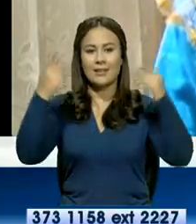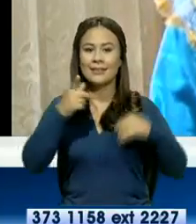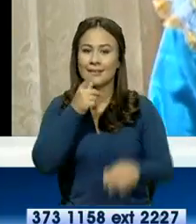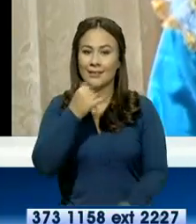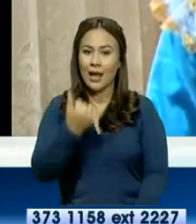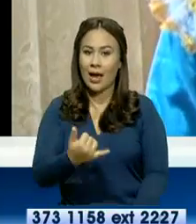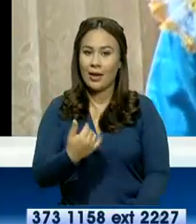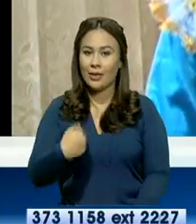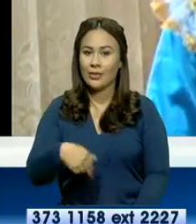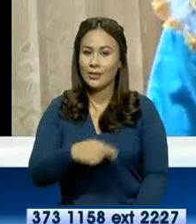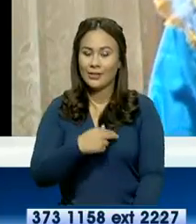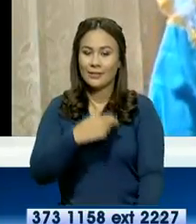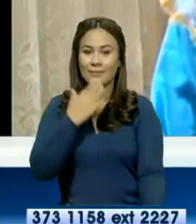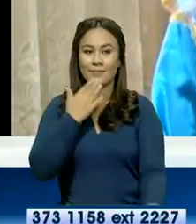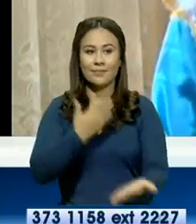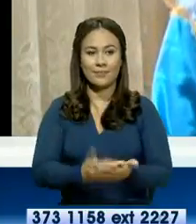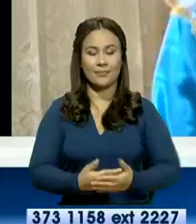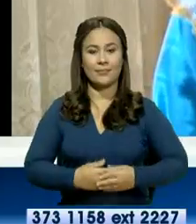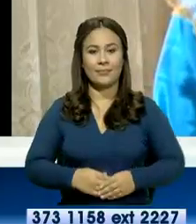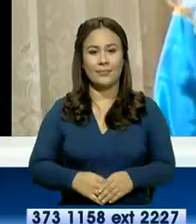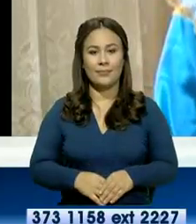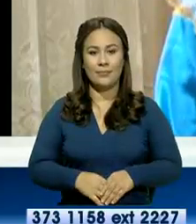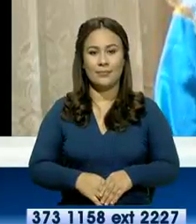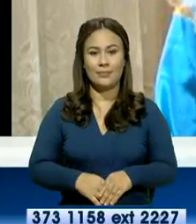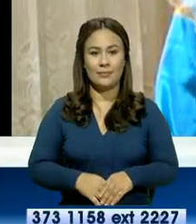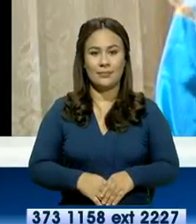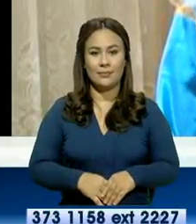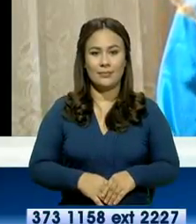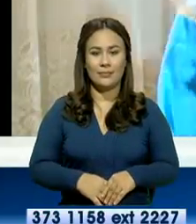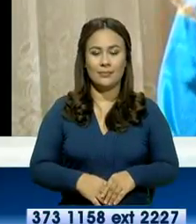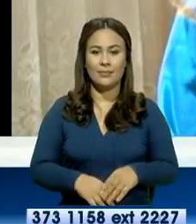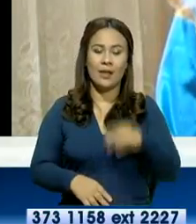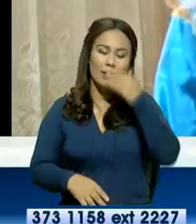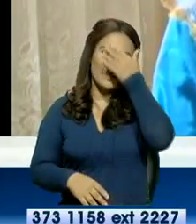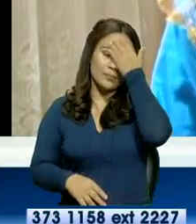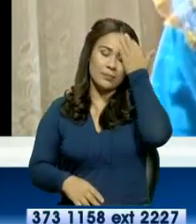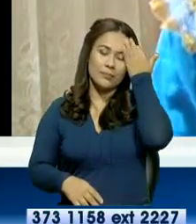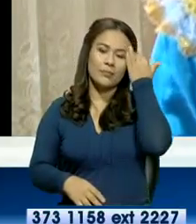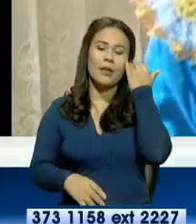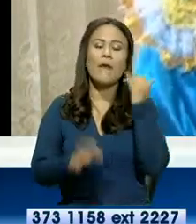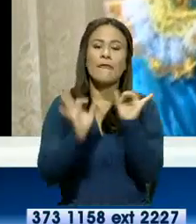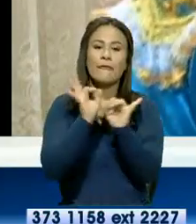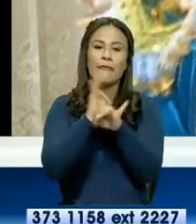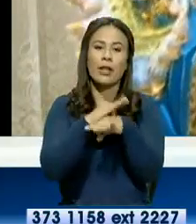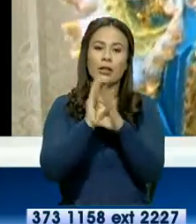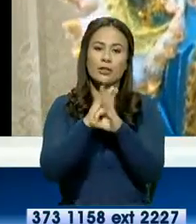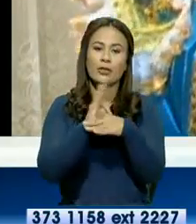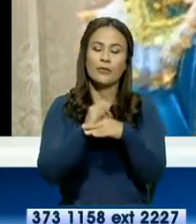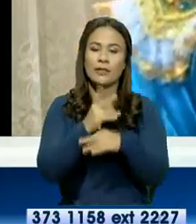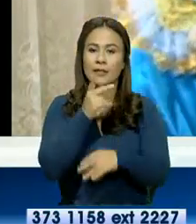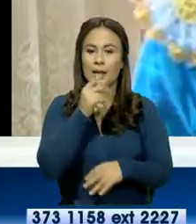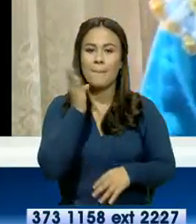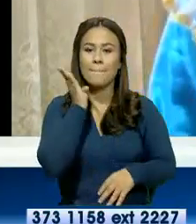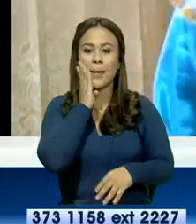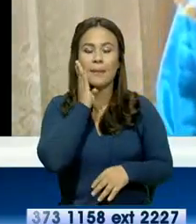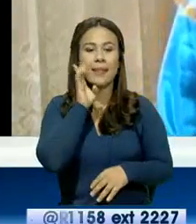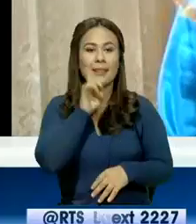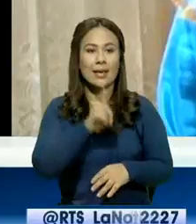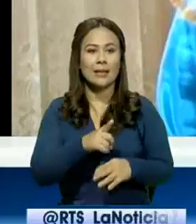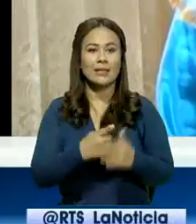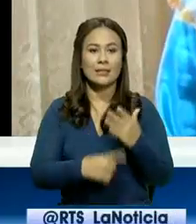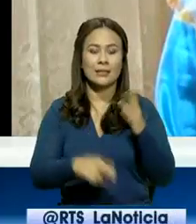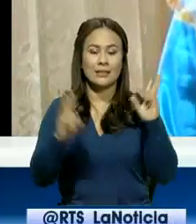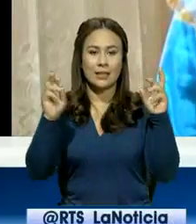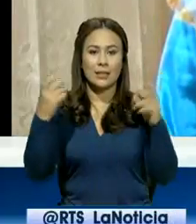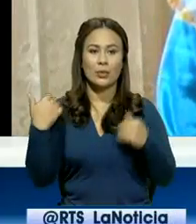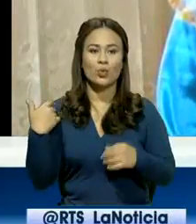estamos haciendo, con la responsabilidad que la filosofía y la historia de Mama Negra exige de quienes tenemos esta